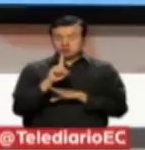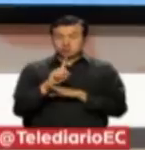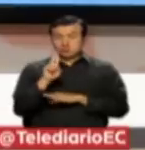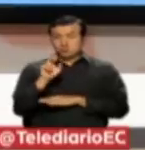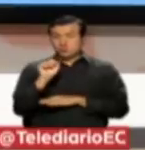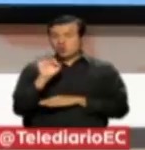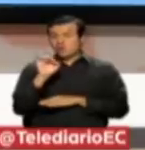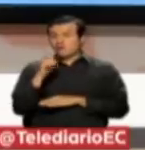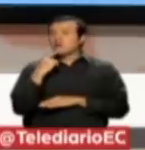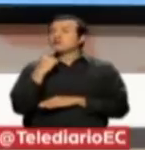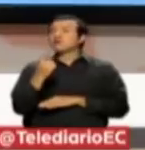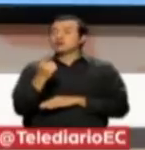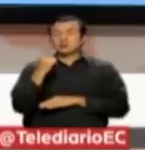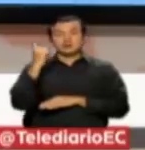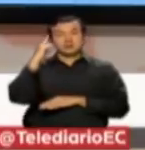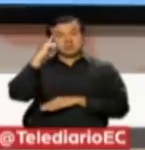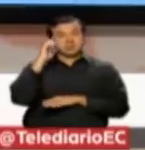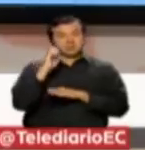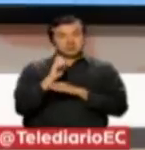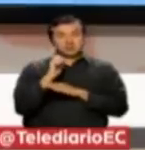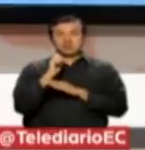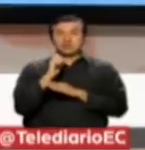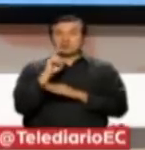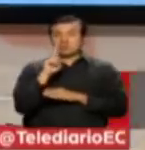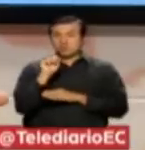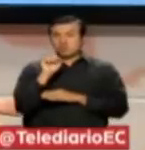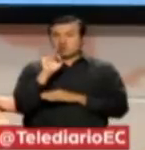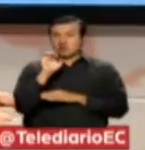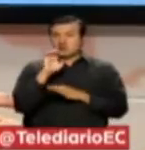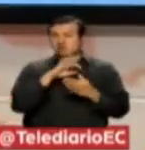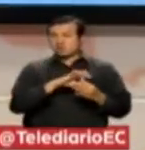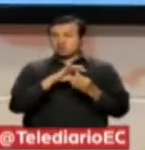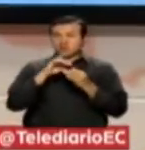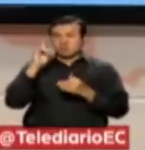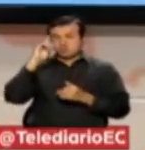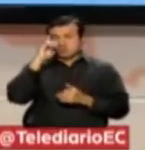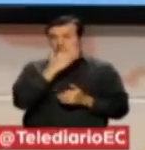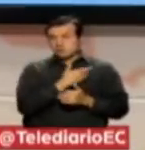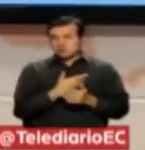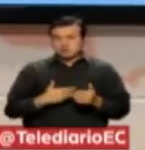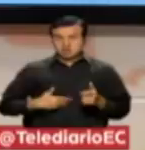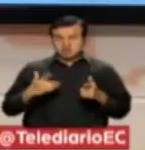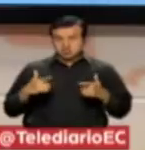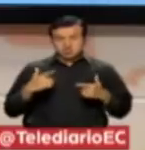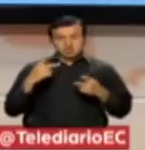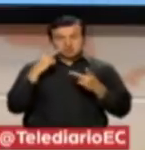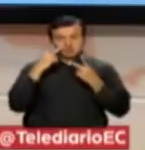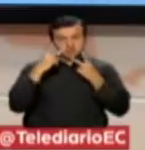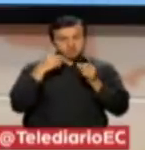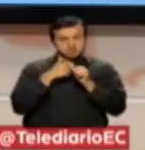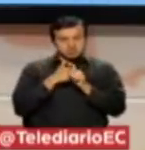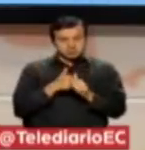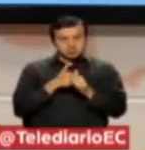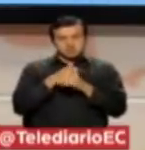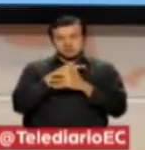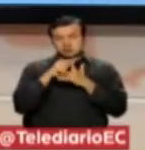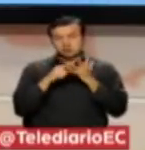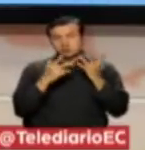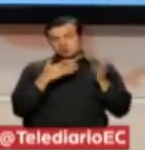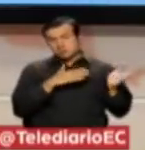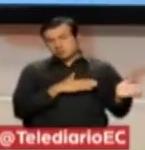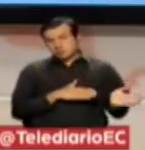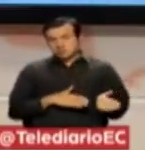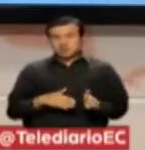respecto a que el gobierno nacional, porque la OAFE depende del gobierno nacional del presidente Moreno, ha dado seguimiento a varios casos y ha